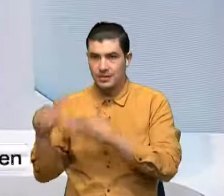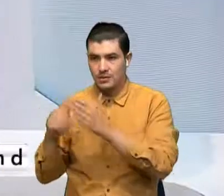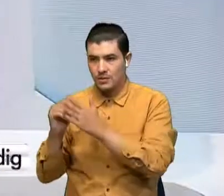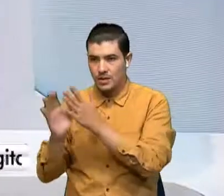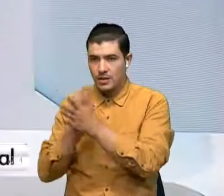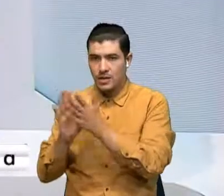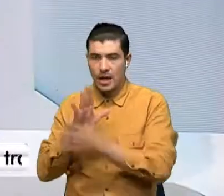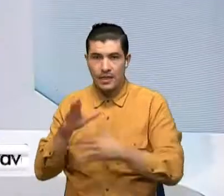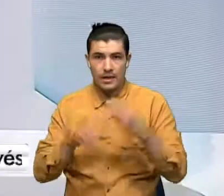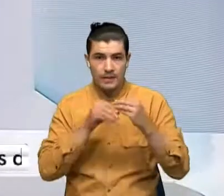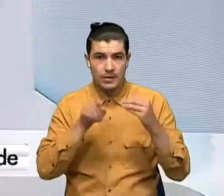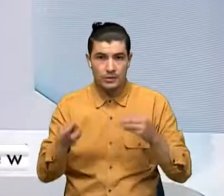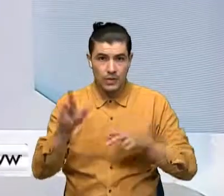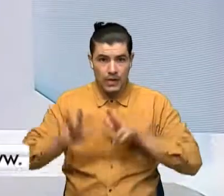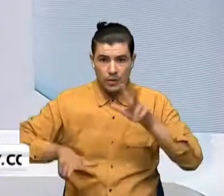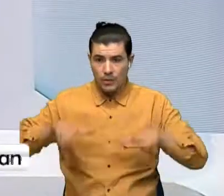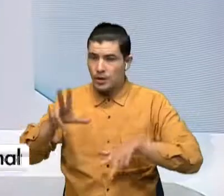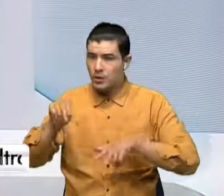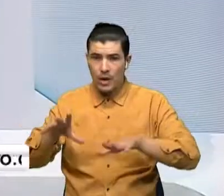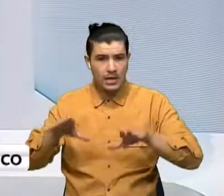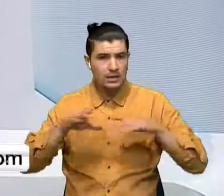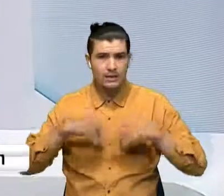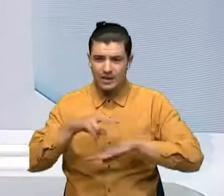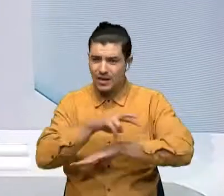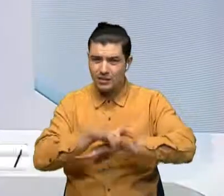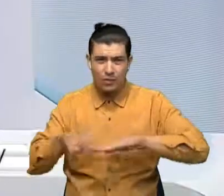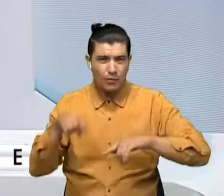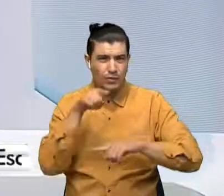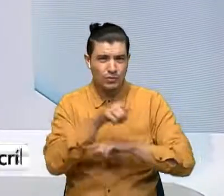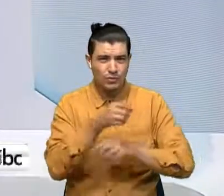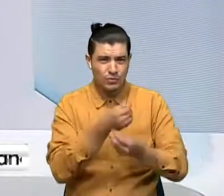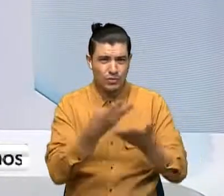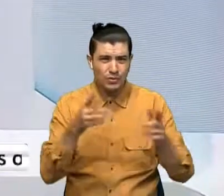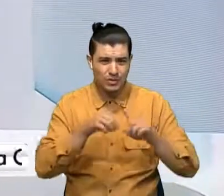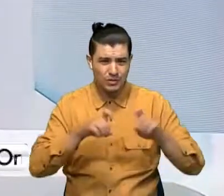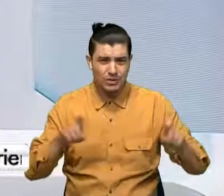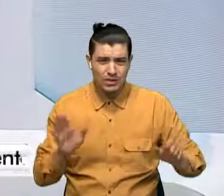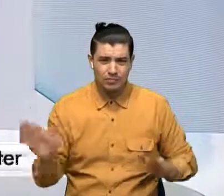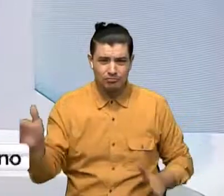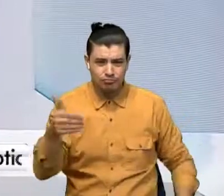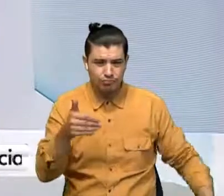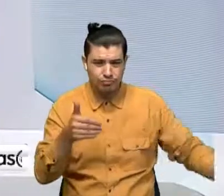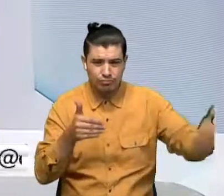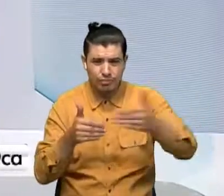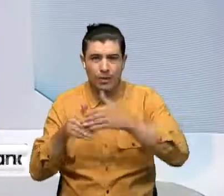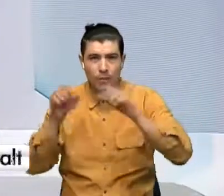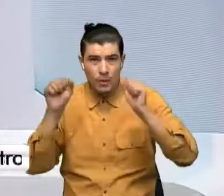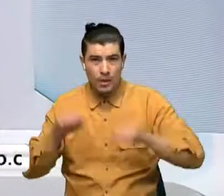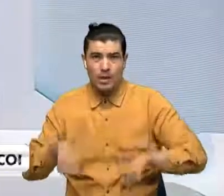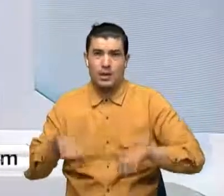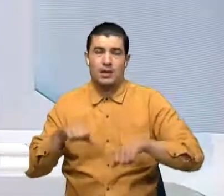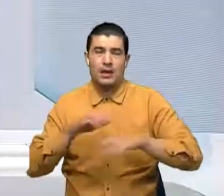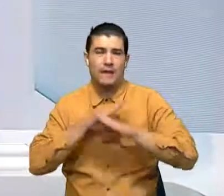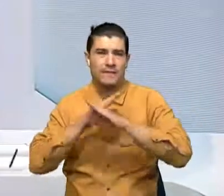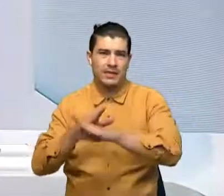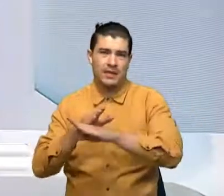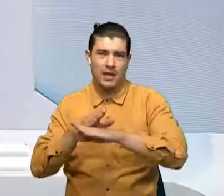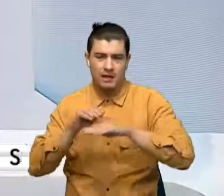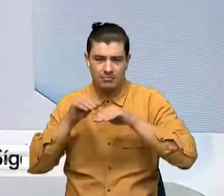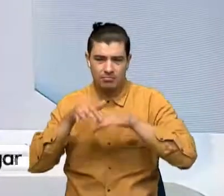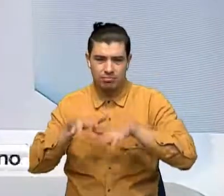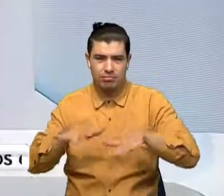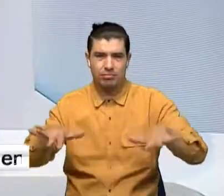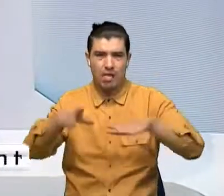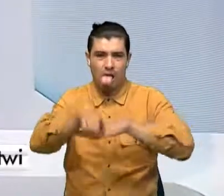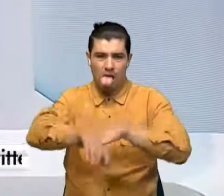De otra parte, Ecopetrol rechaza el hurto del sistema de contención y otros elementos que son necesarios para la señalización de la línea de transparencia